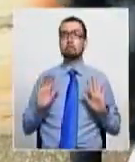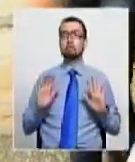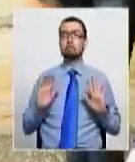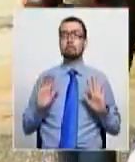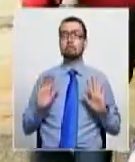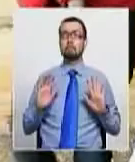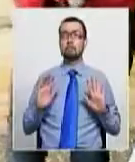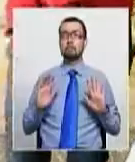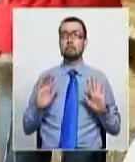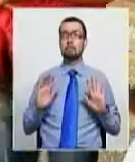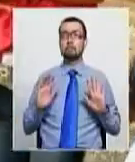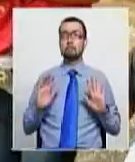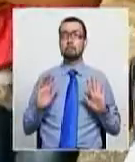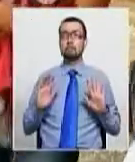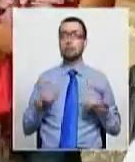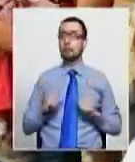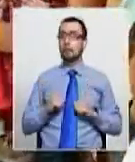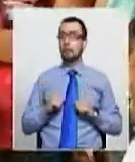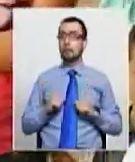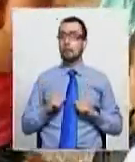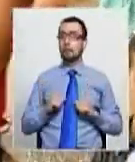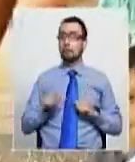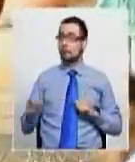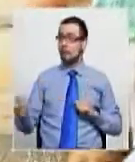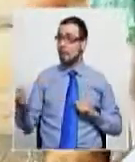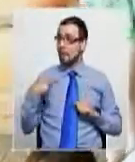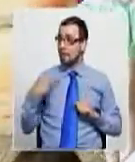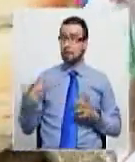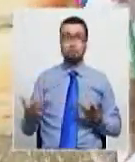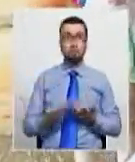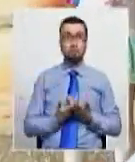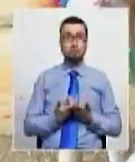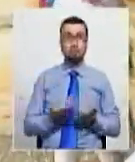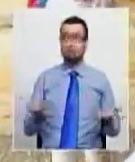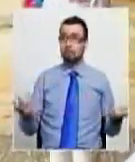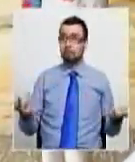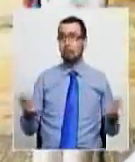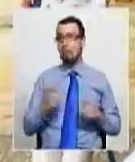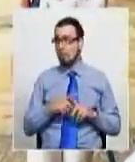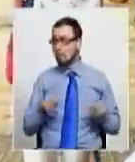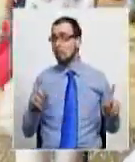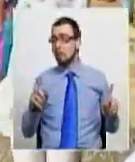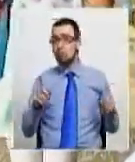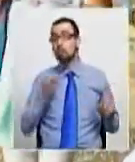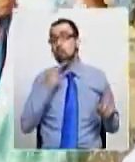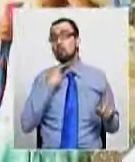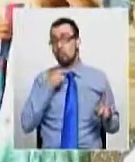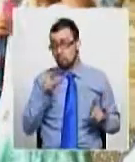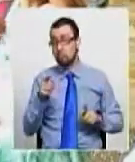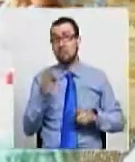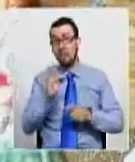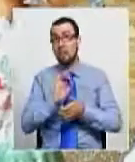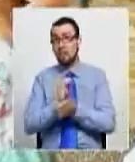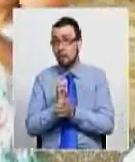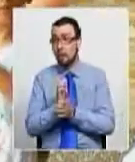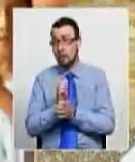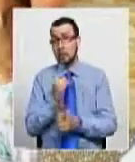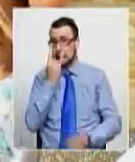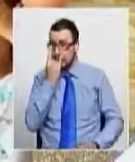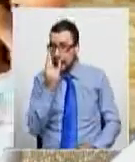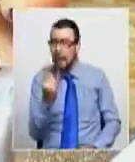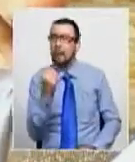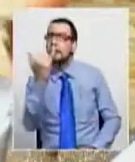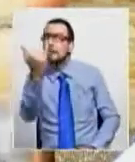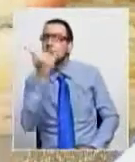tuviera más conocimiento de la pregunta pero sí me gustaría que tele cafés y se interesará por lo que